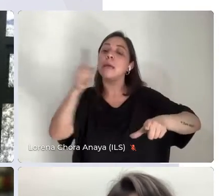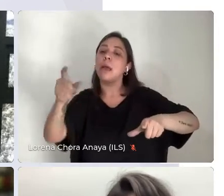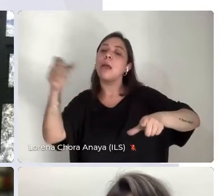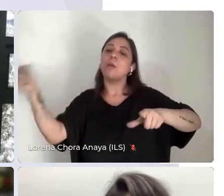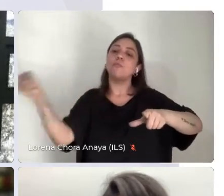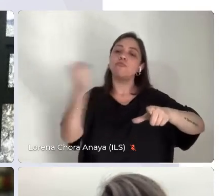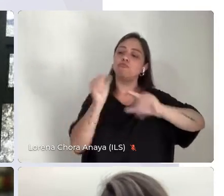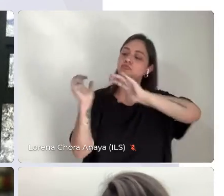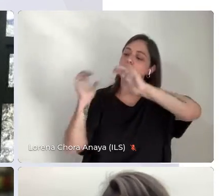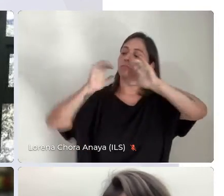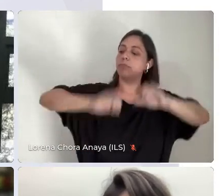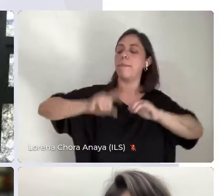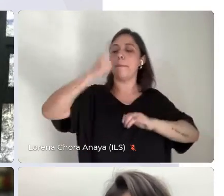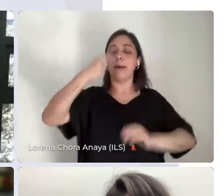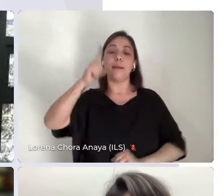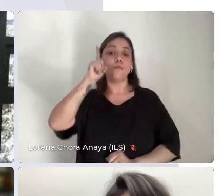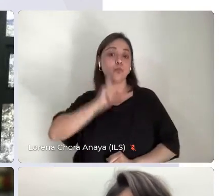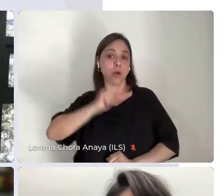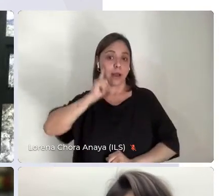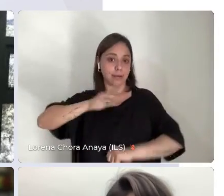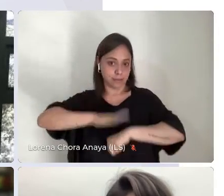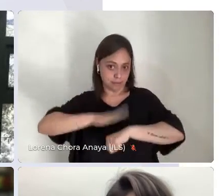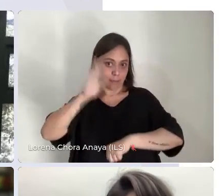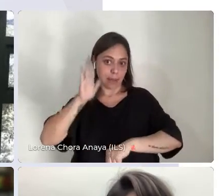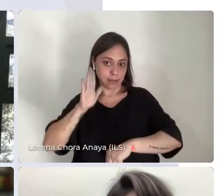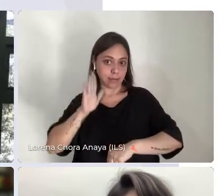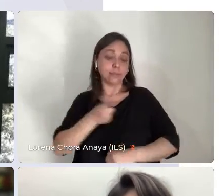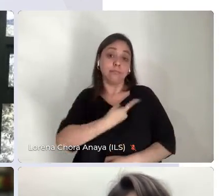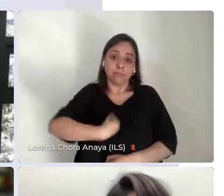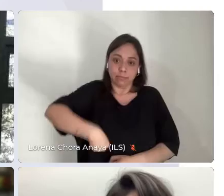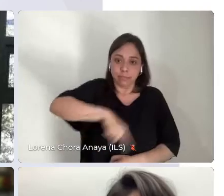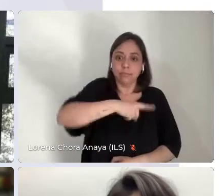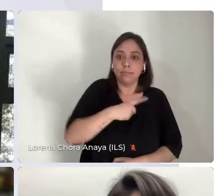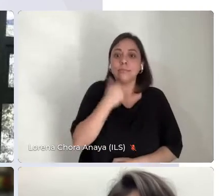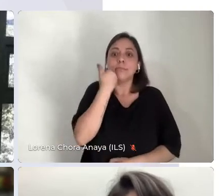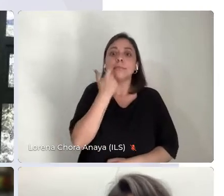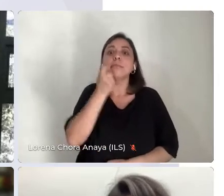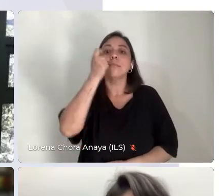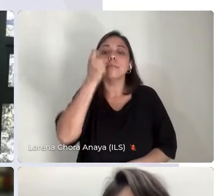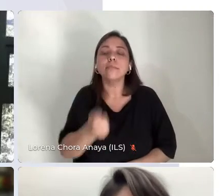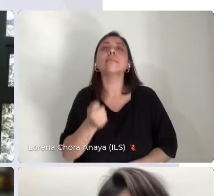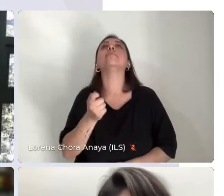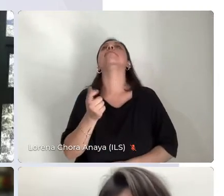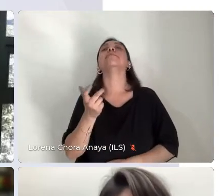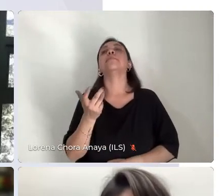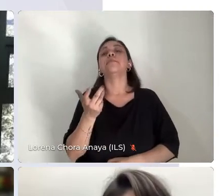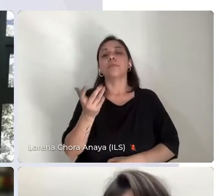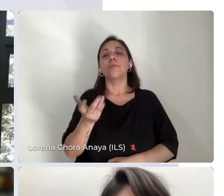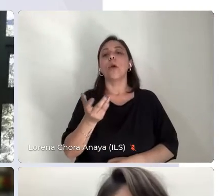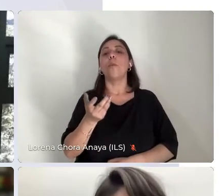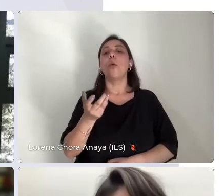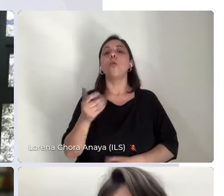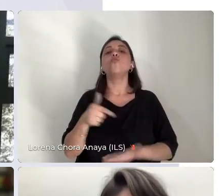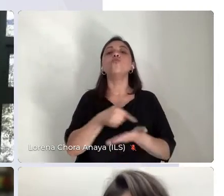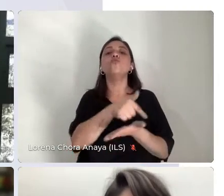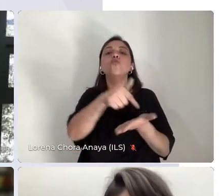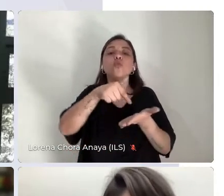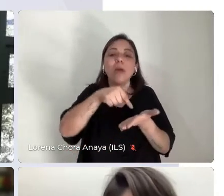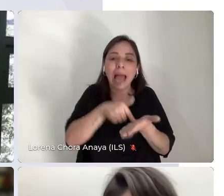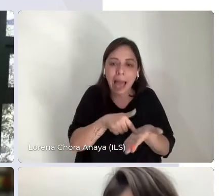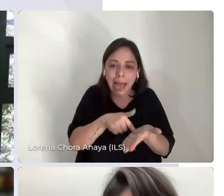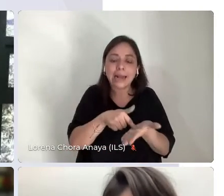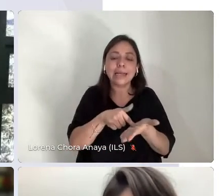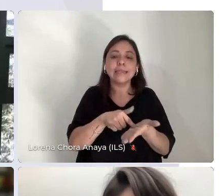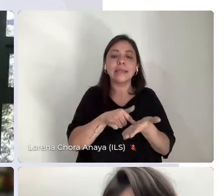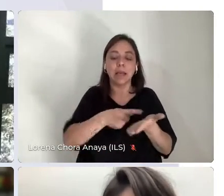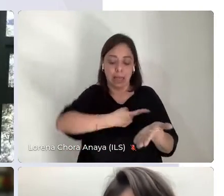fundamental, lo primero, conectar con el propósito, es decir, sumarnos en espacios que se vinculen a nuestro propósito